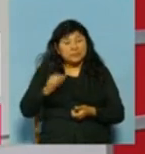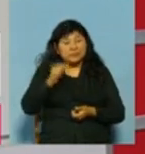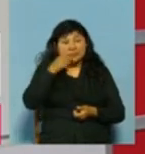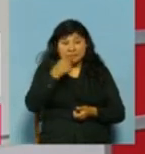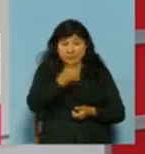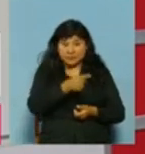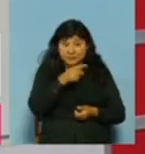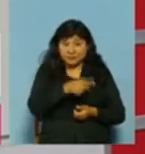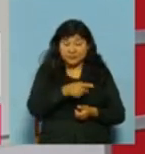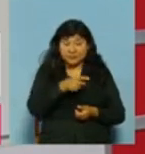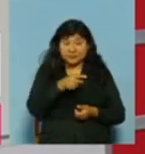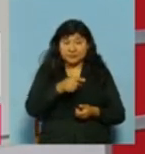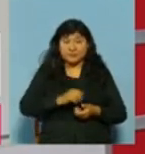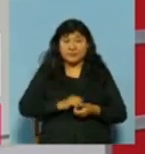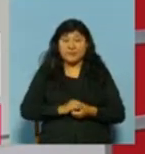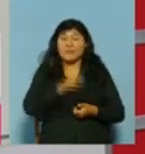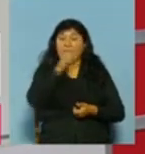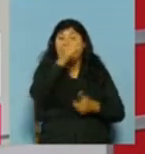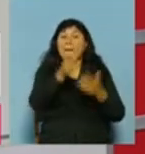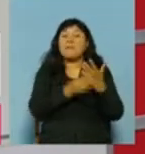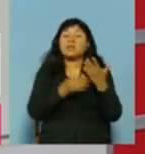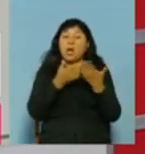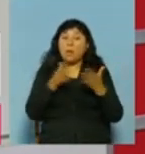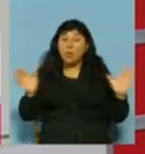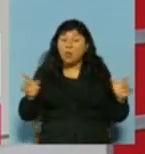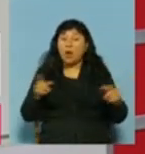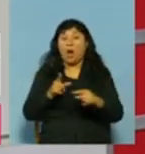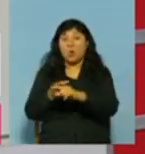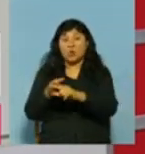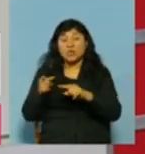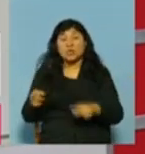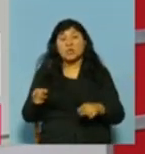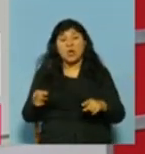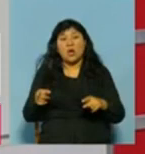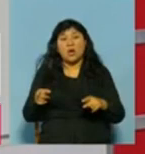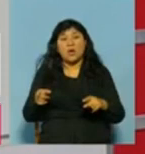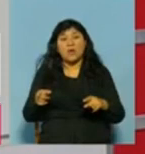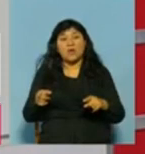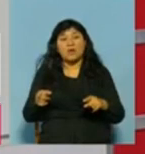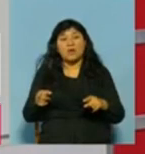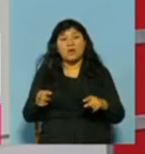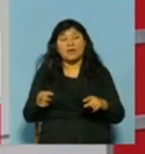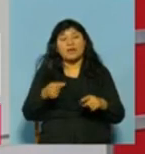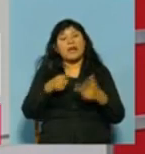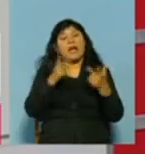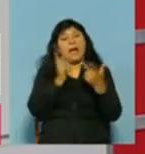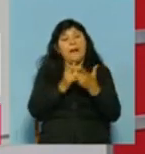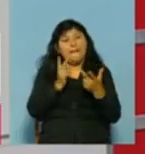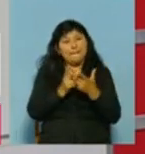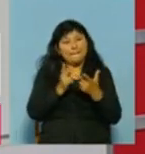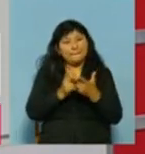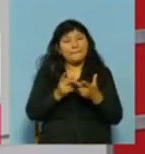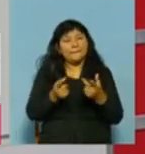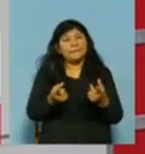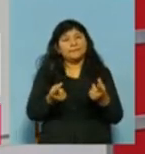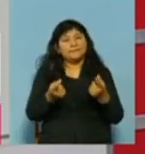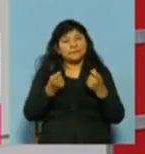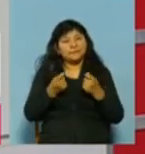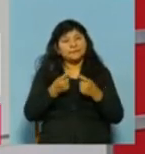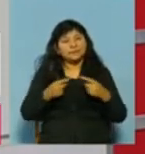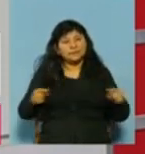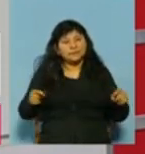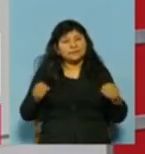el Ministerio Público de la Acusación. Hablabas, ¿no?, de las necesidades que tiene la gente, que